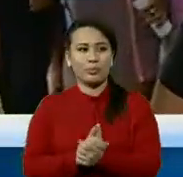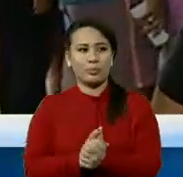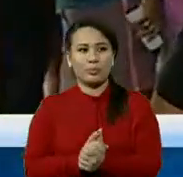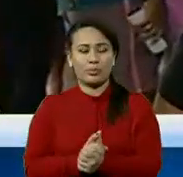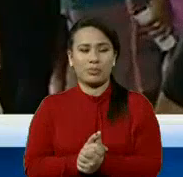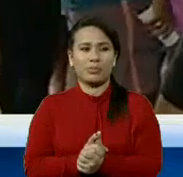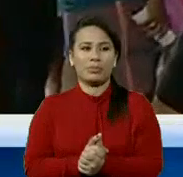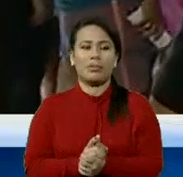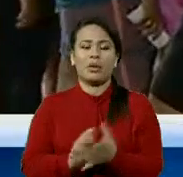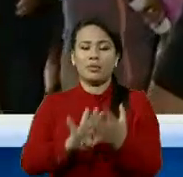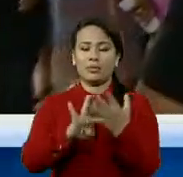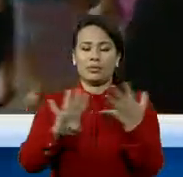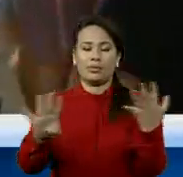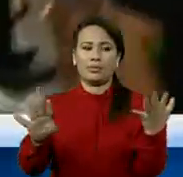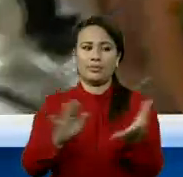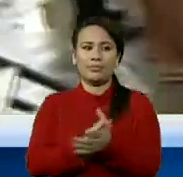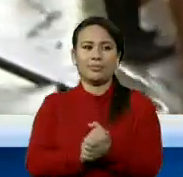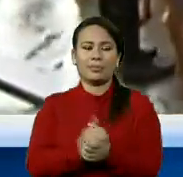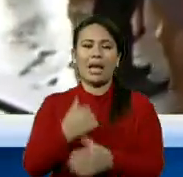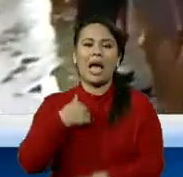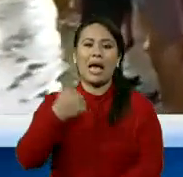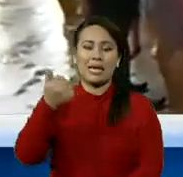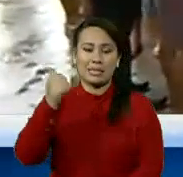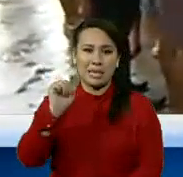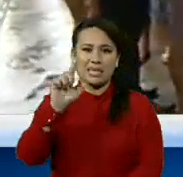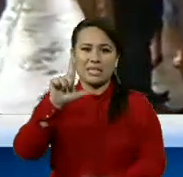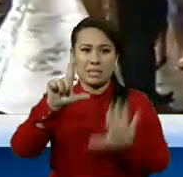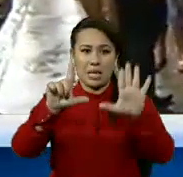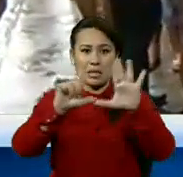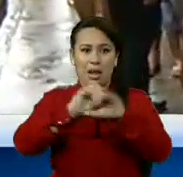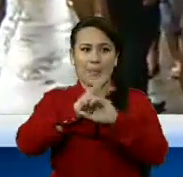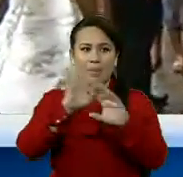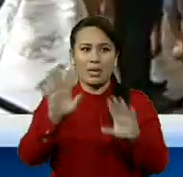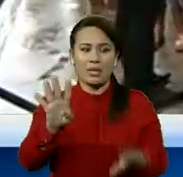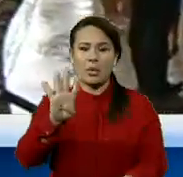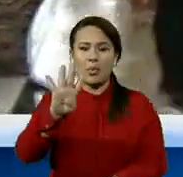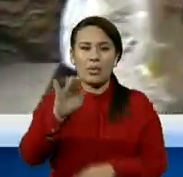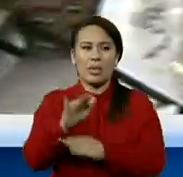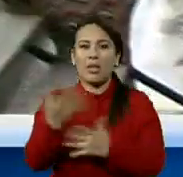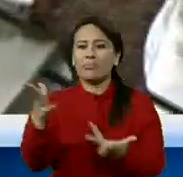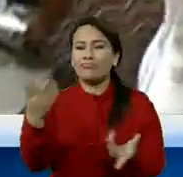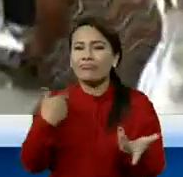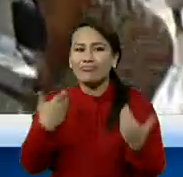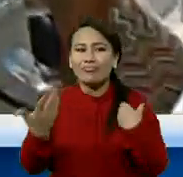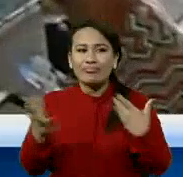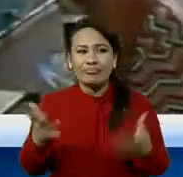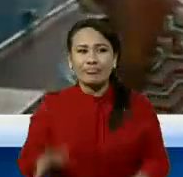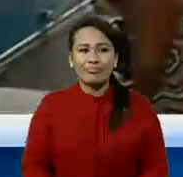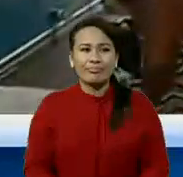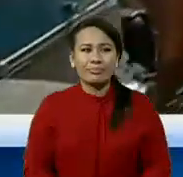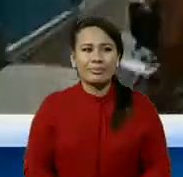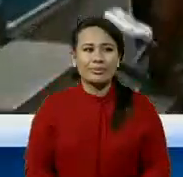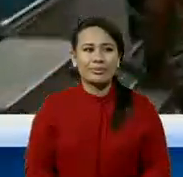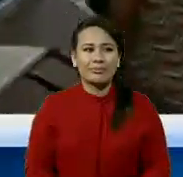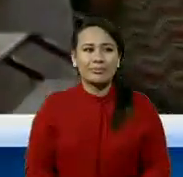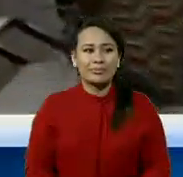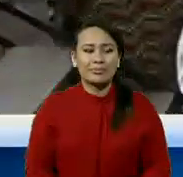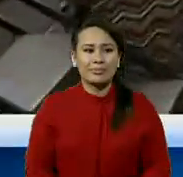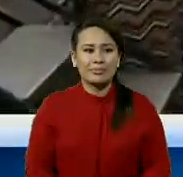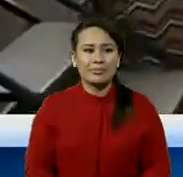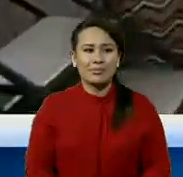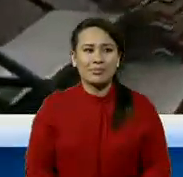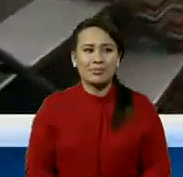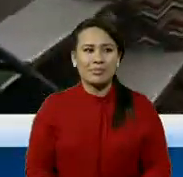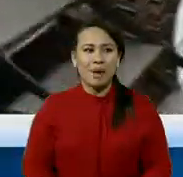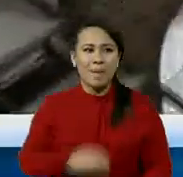ya. Ayer llegué como a las 7 de la mañana, eran las 4 de la tarde y no me atendían. Ya usted nomás por venir nomás a lo que